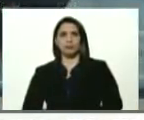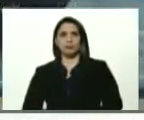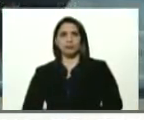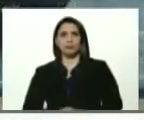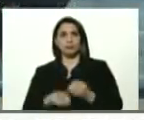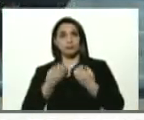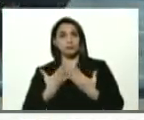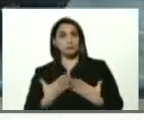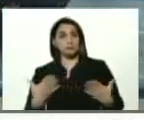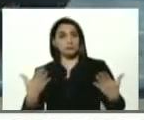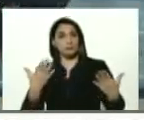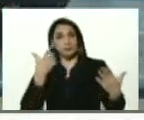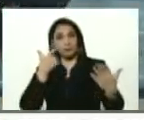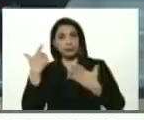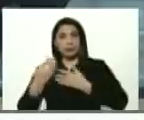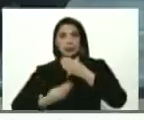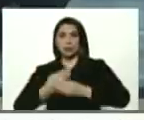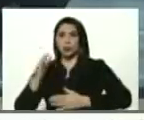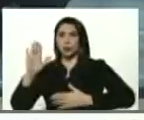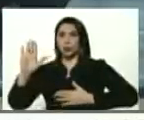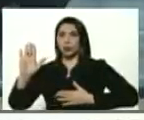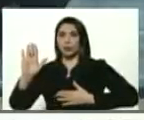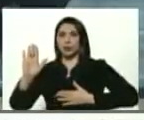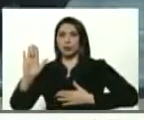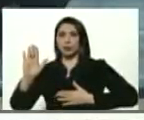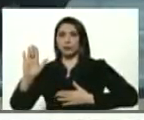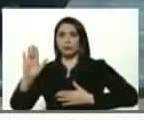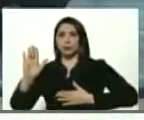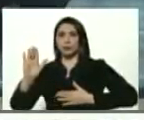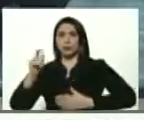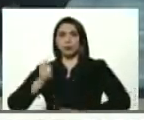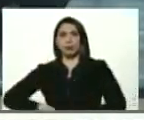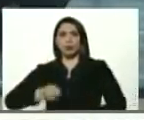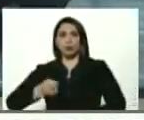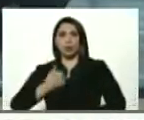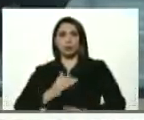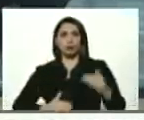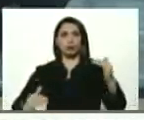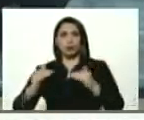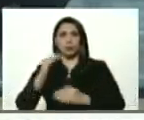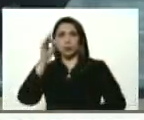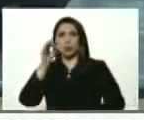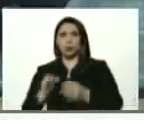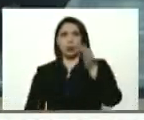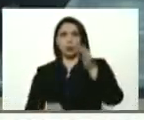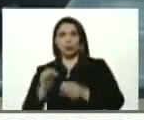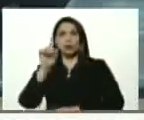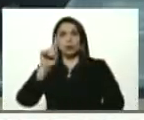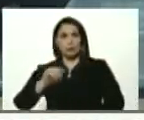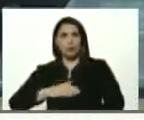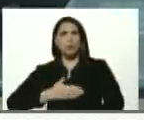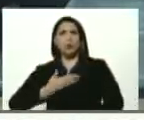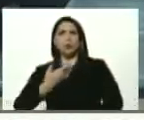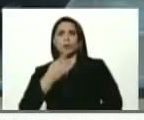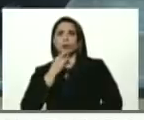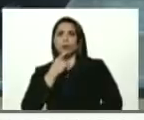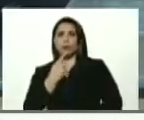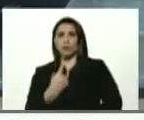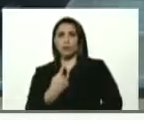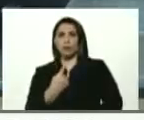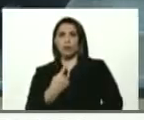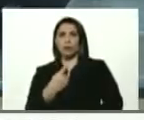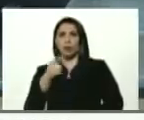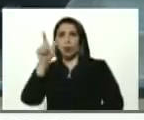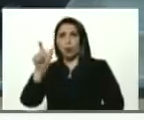Bien, así se dio esta juramentación por parte del Tribunal Supremo de Justicia. También podemos mencionar que Rafael